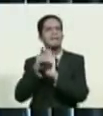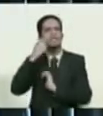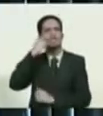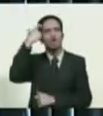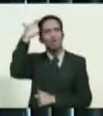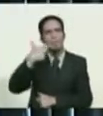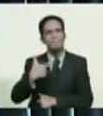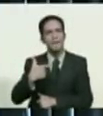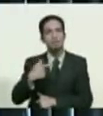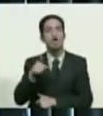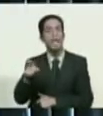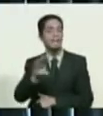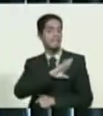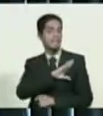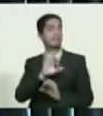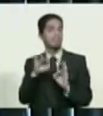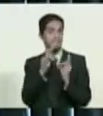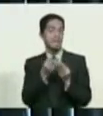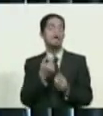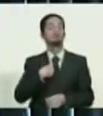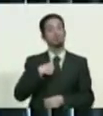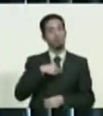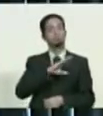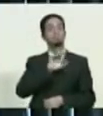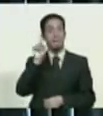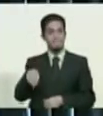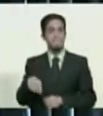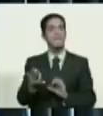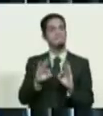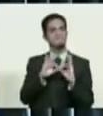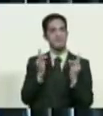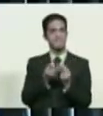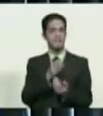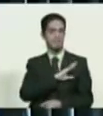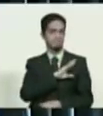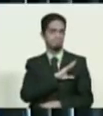Él tiene familia, yo tengo familia, yo estaba en esa tarima.